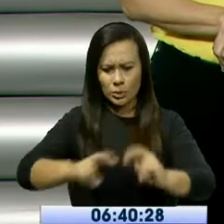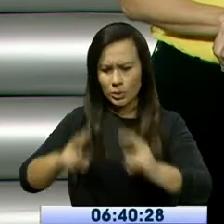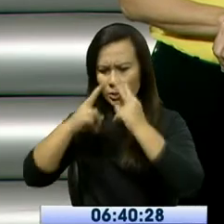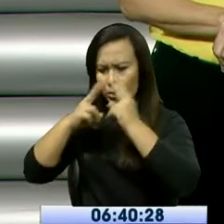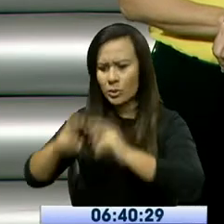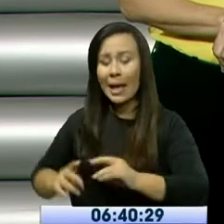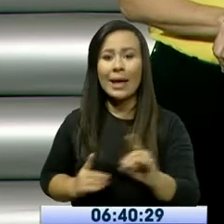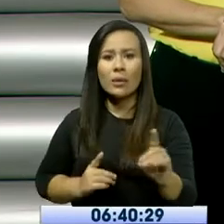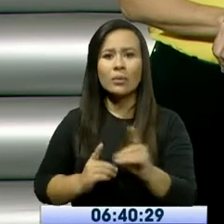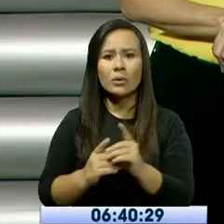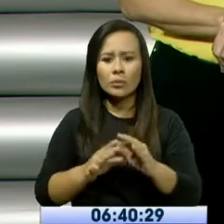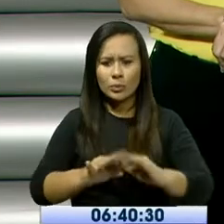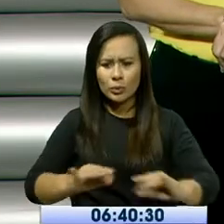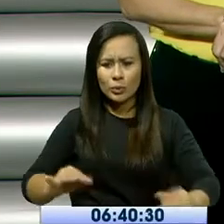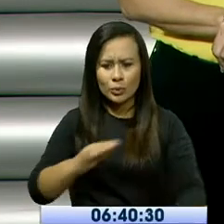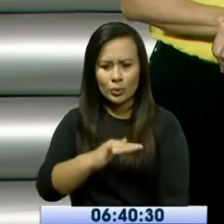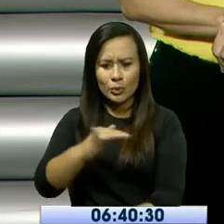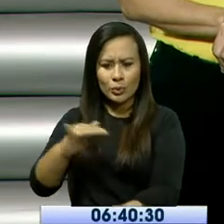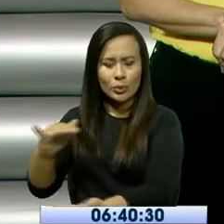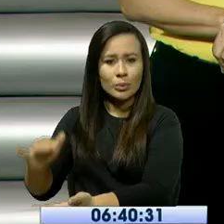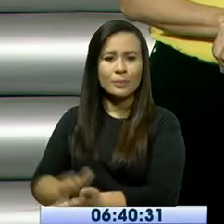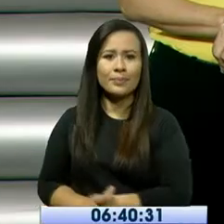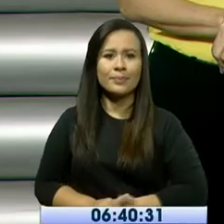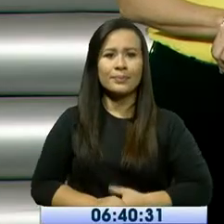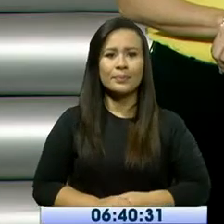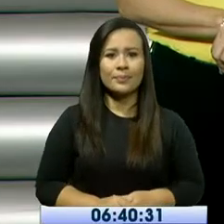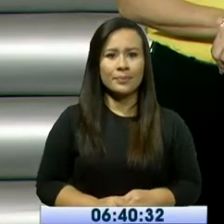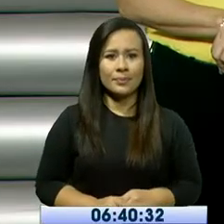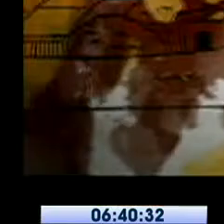han encontrado vestigios milenarios.